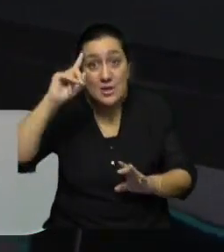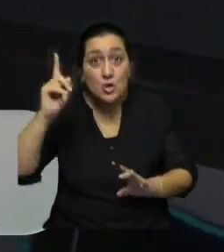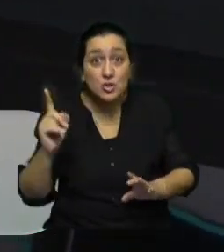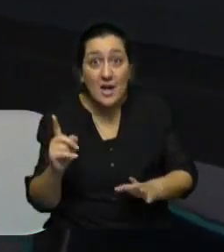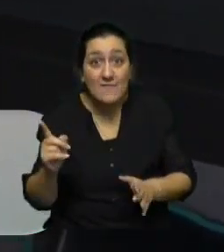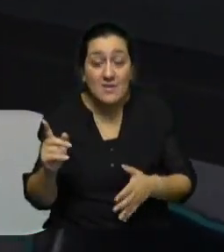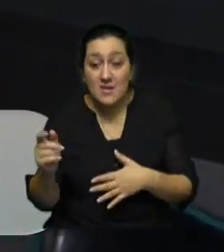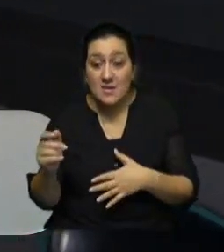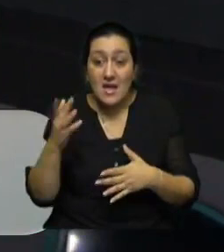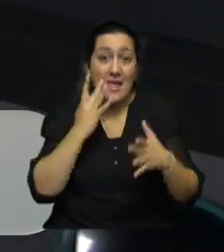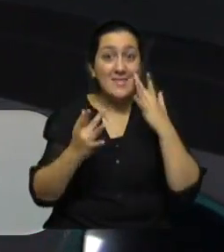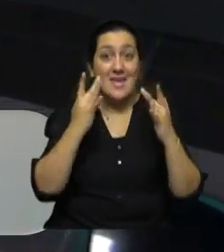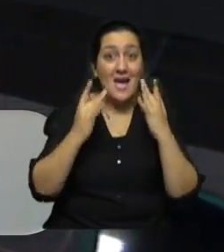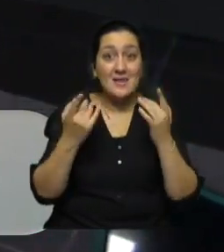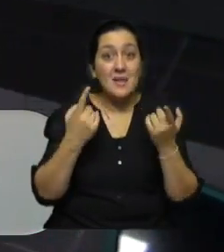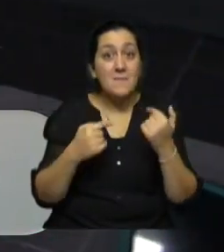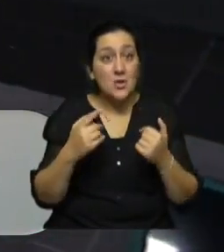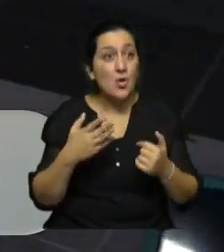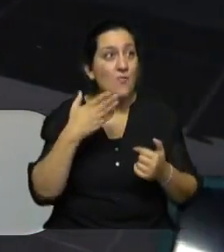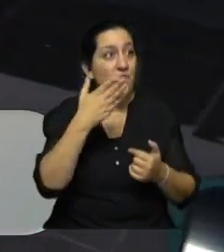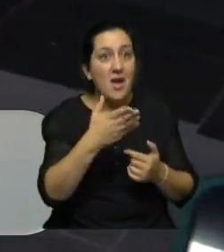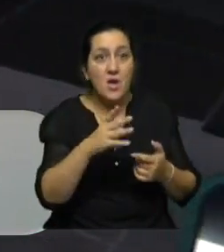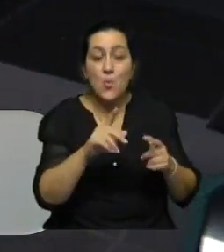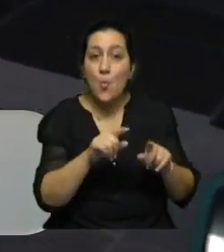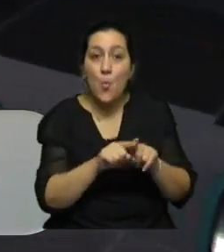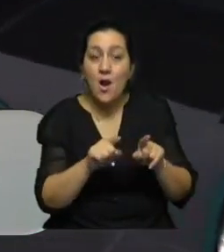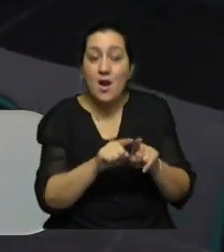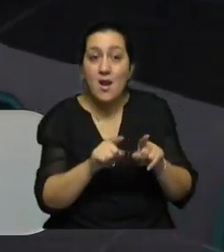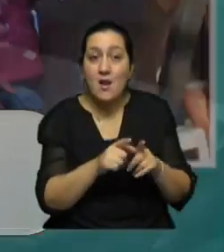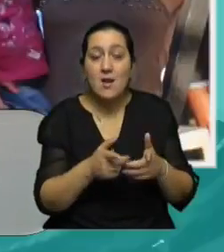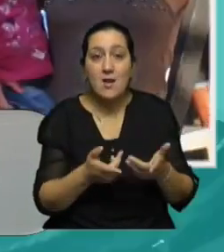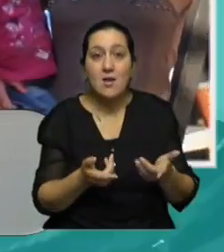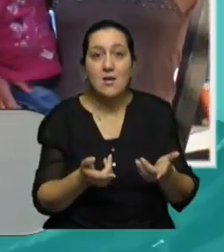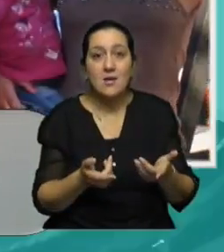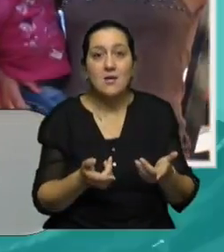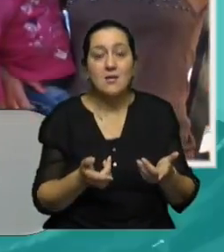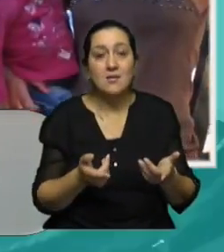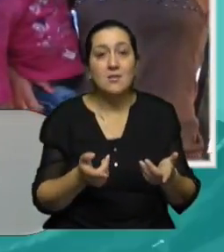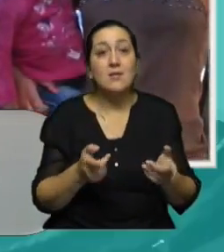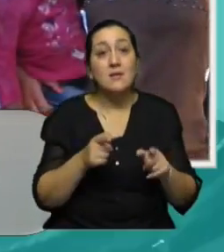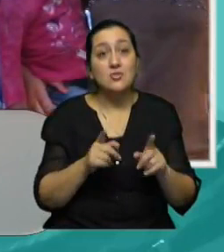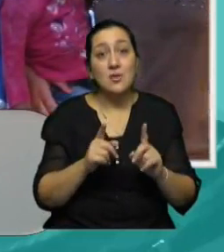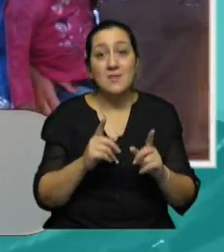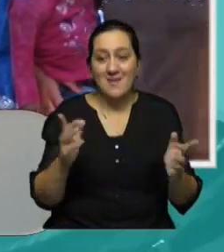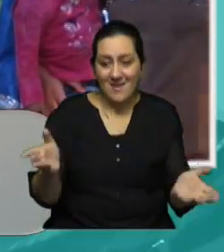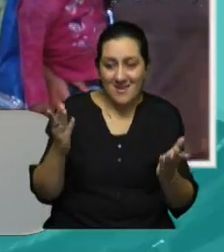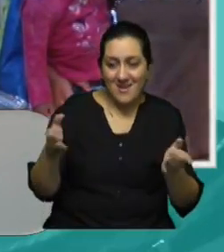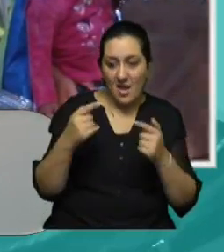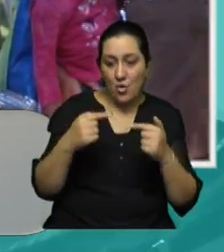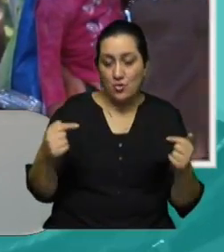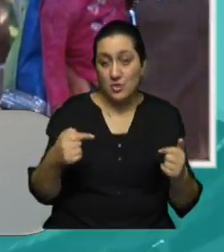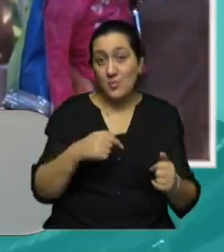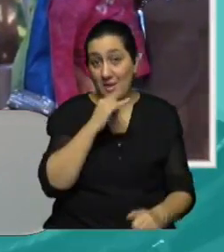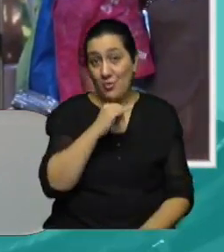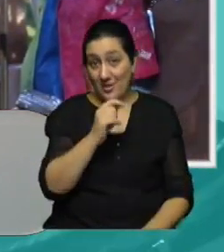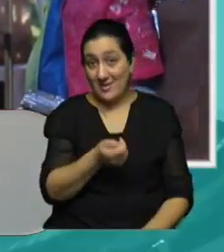a participar de un taller con Arnicho. Por ejemplo. Porque estamos hablando de nombres fuertes, es también un generador de cosas como la que acabas de